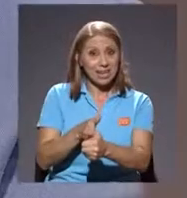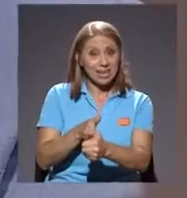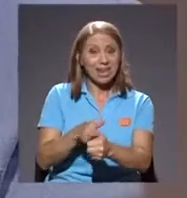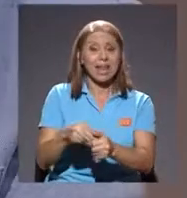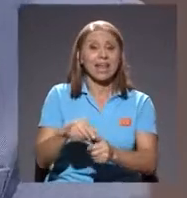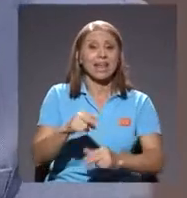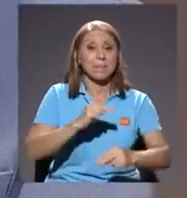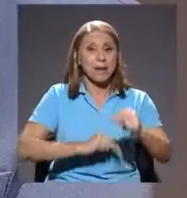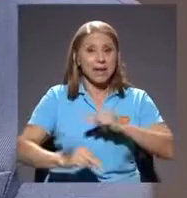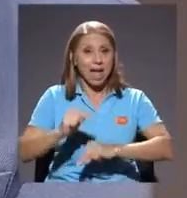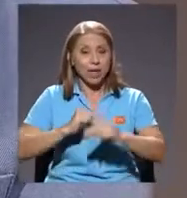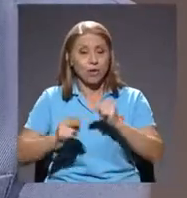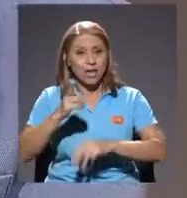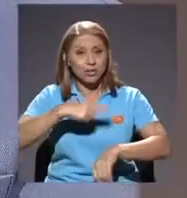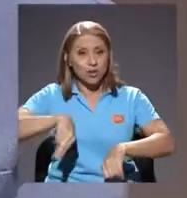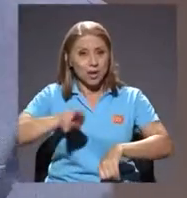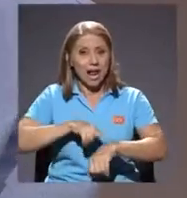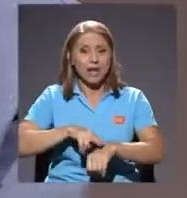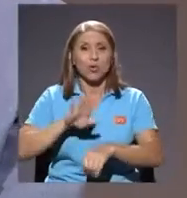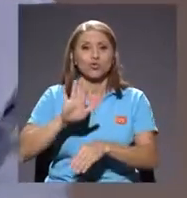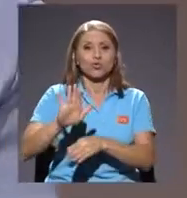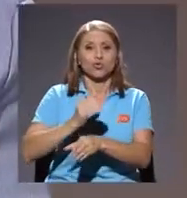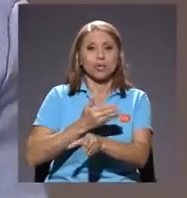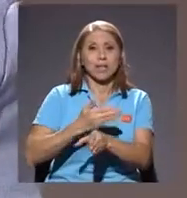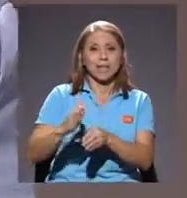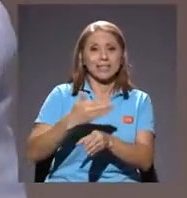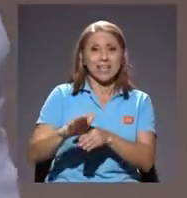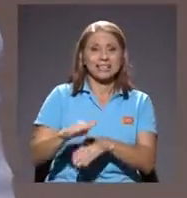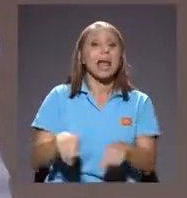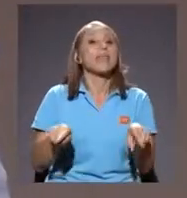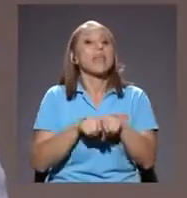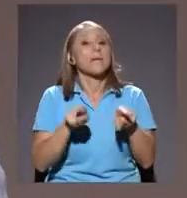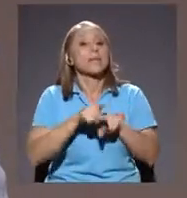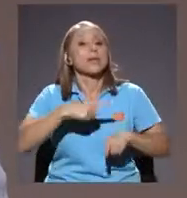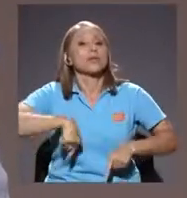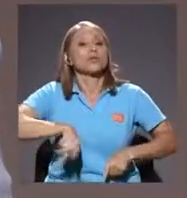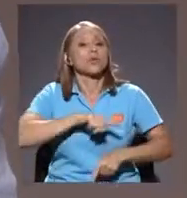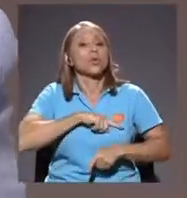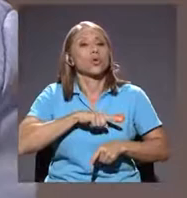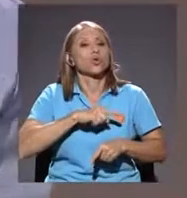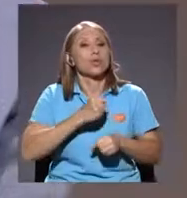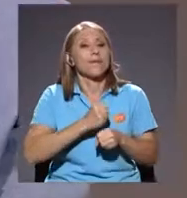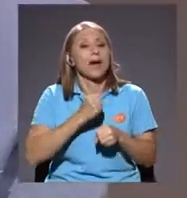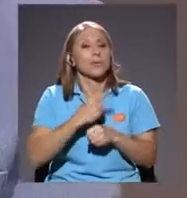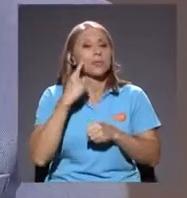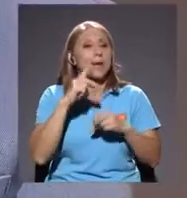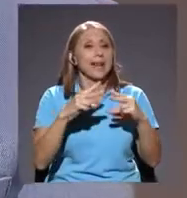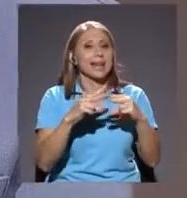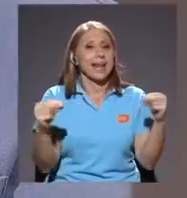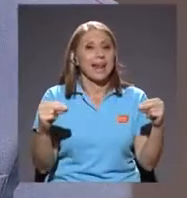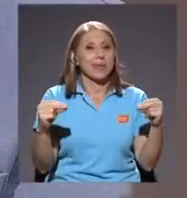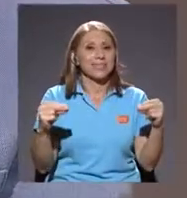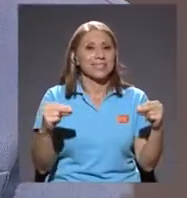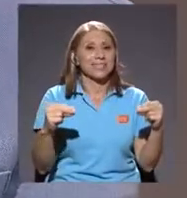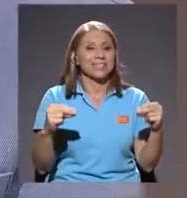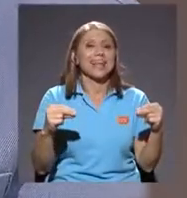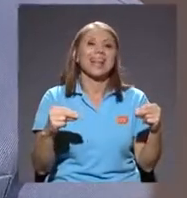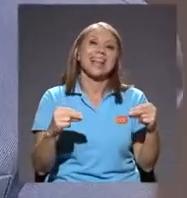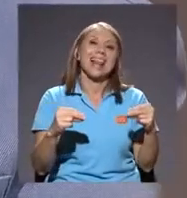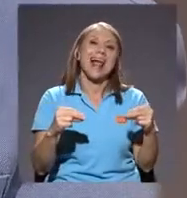nacional en sus cervezas producimos a nicaragua a cerveza la etiqueta de toña